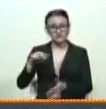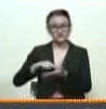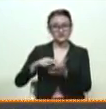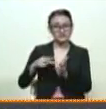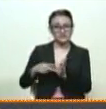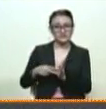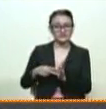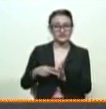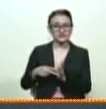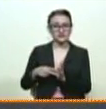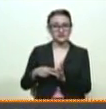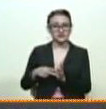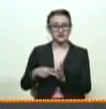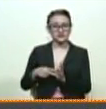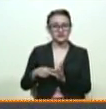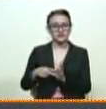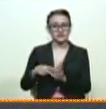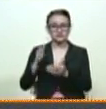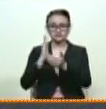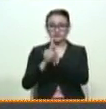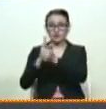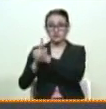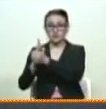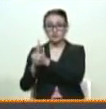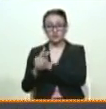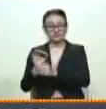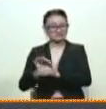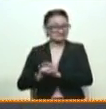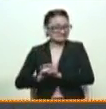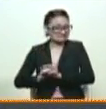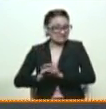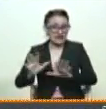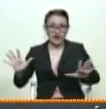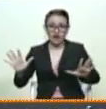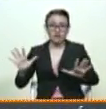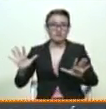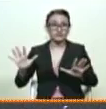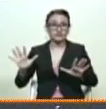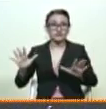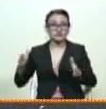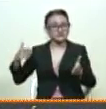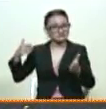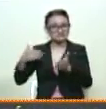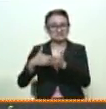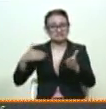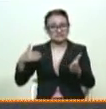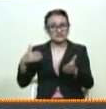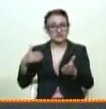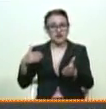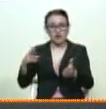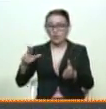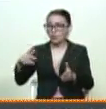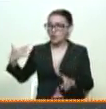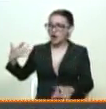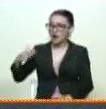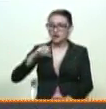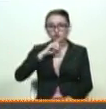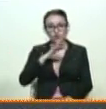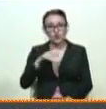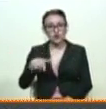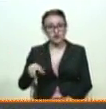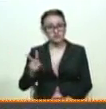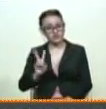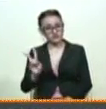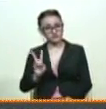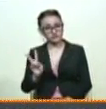quedará registrada como una de las más graves amenazas que alguna vez se haya lanzado sobre nuestra amada